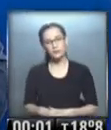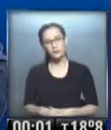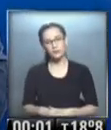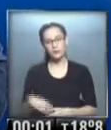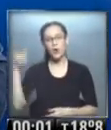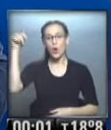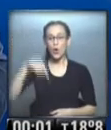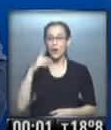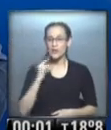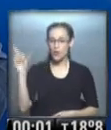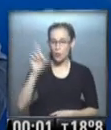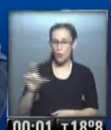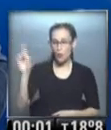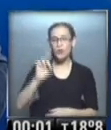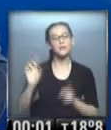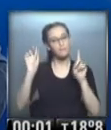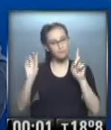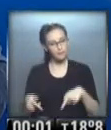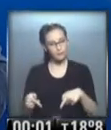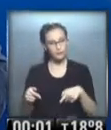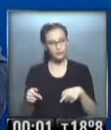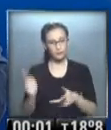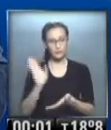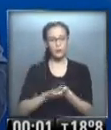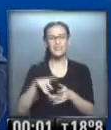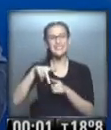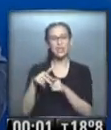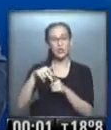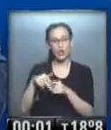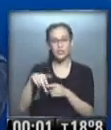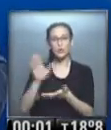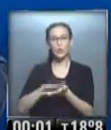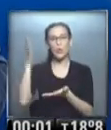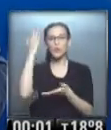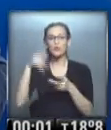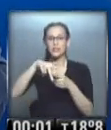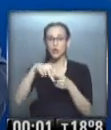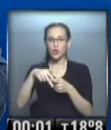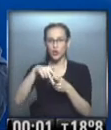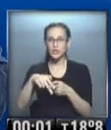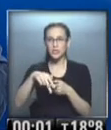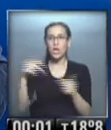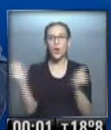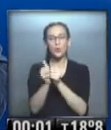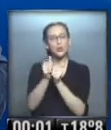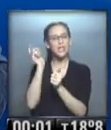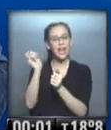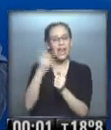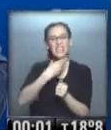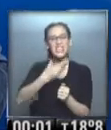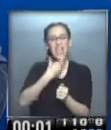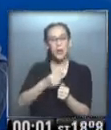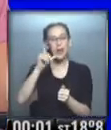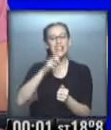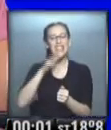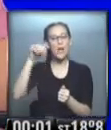Y hoy es lunes y también tenemos columna de tecnología, de cultura digital. Está a mi lado Esteban Mañani. Buenas noches,